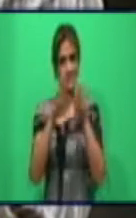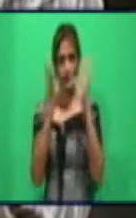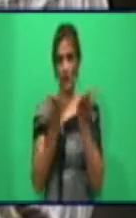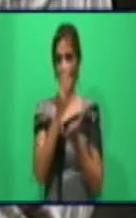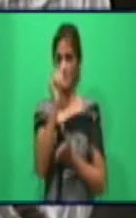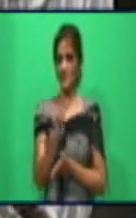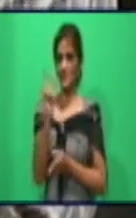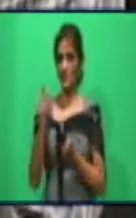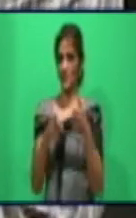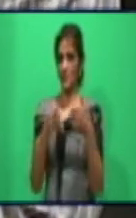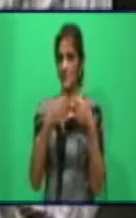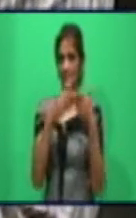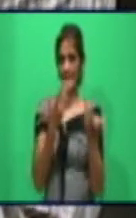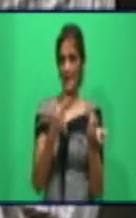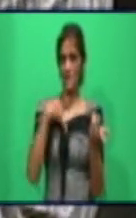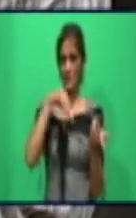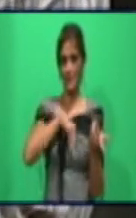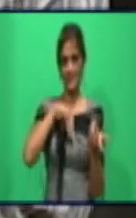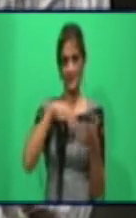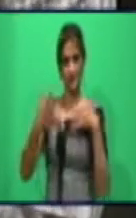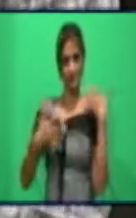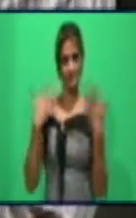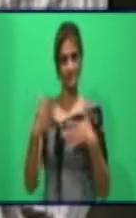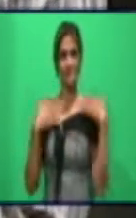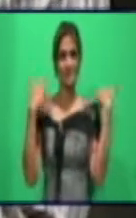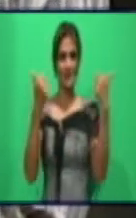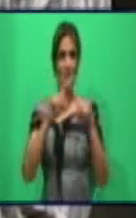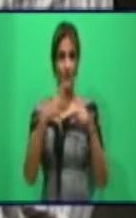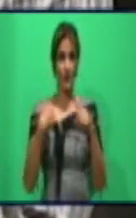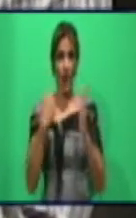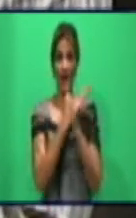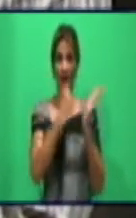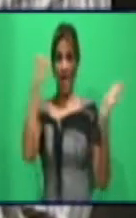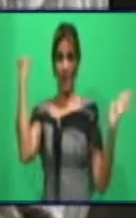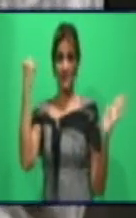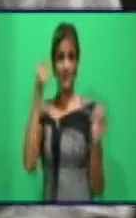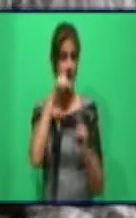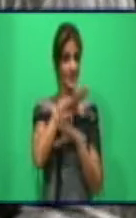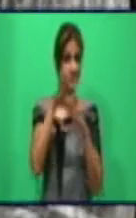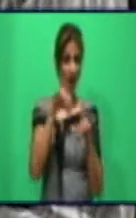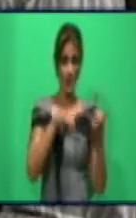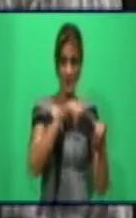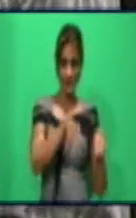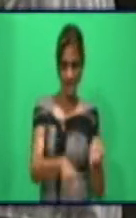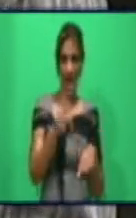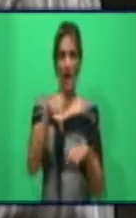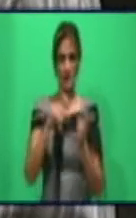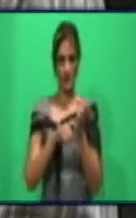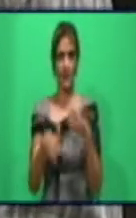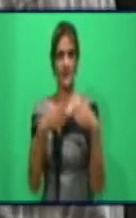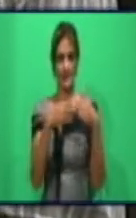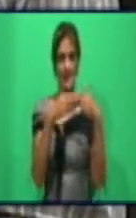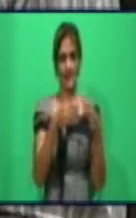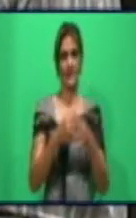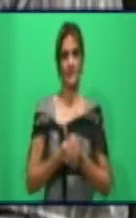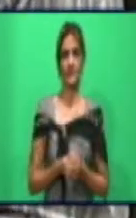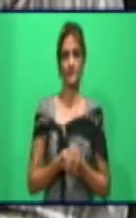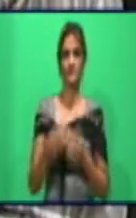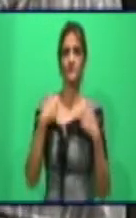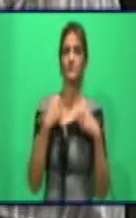estar en esta tierra donde me grabé como médico yo voy a abundar un poquito en las cifras que decía la